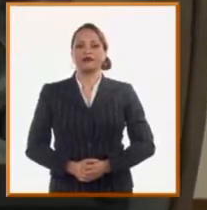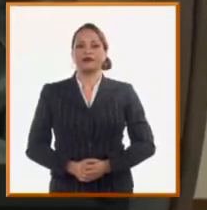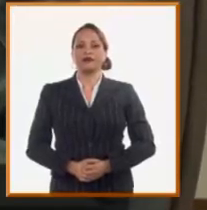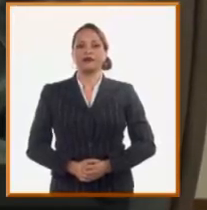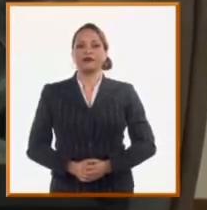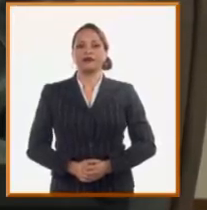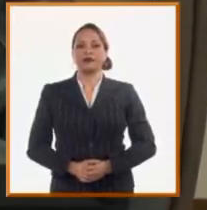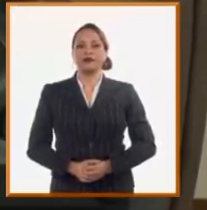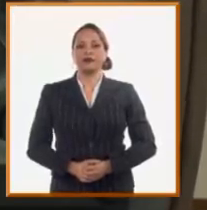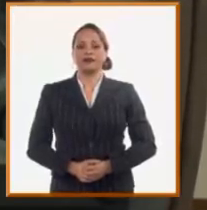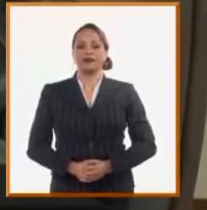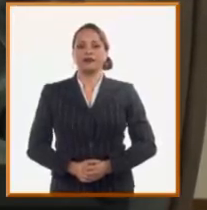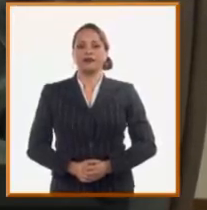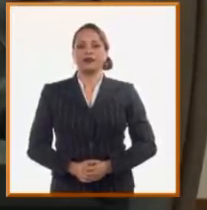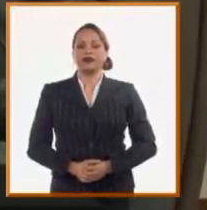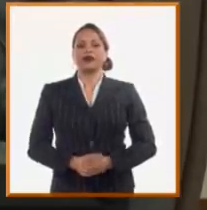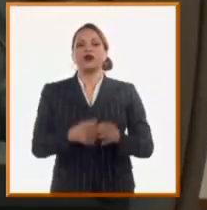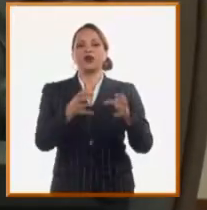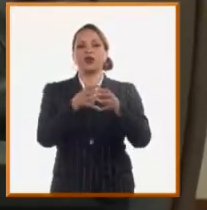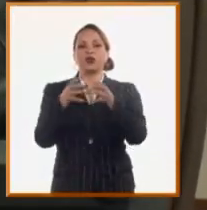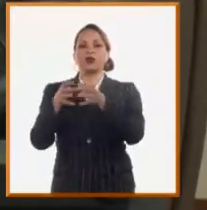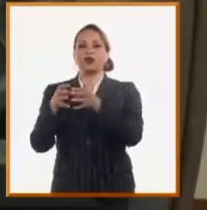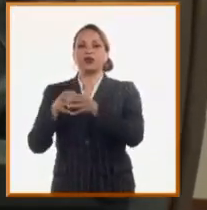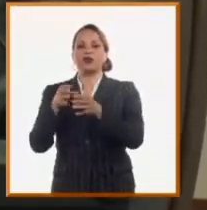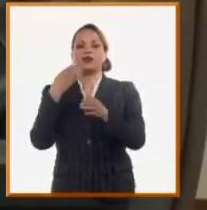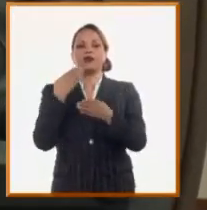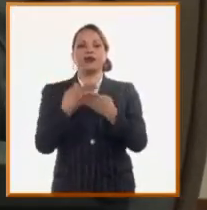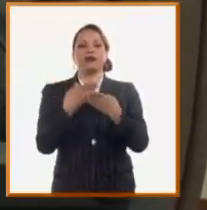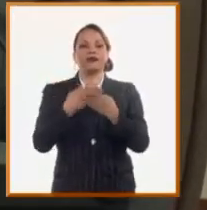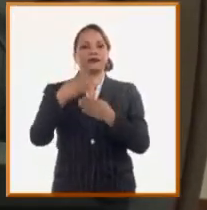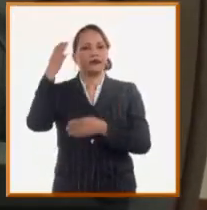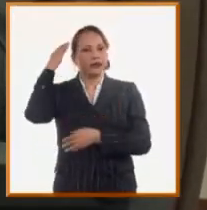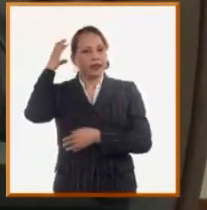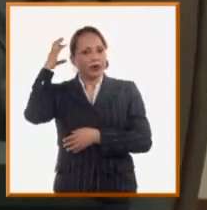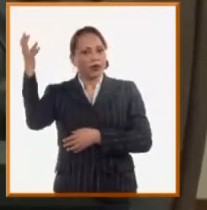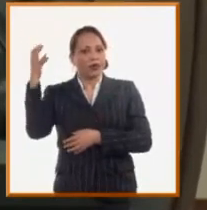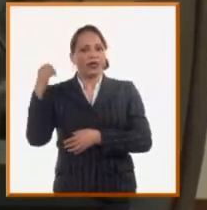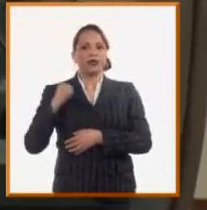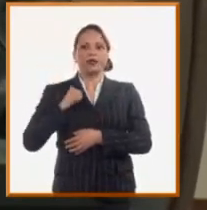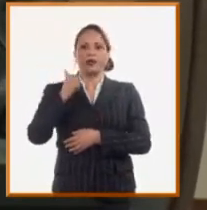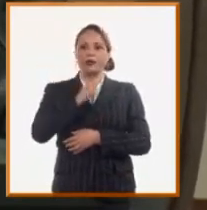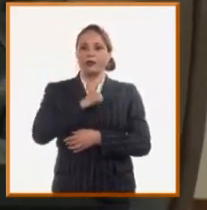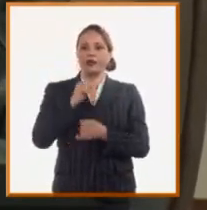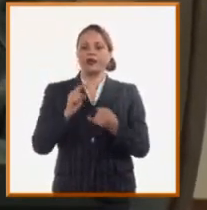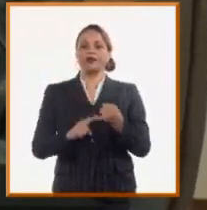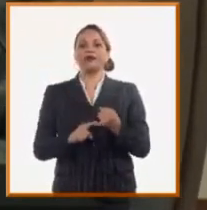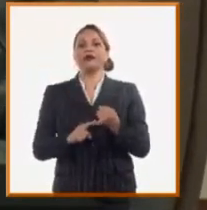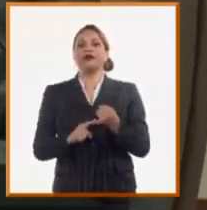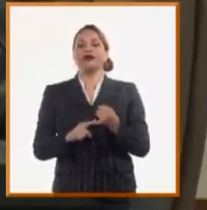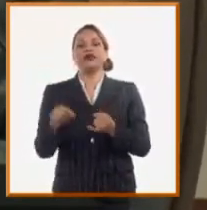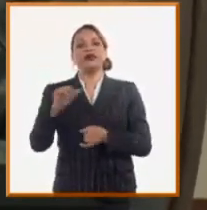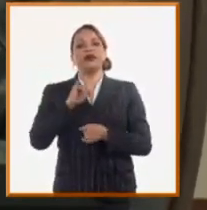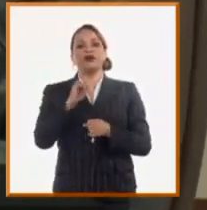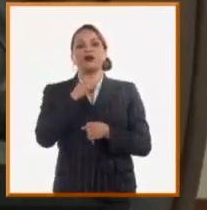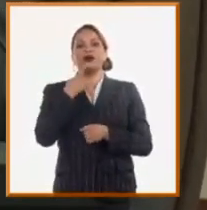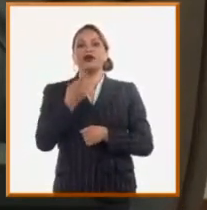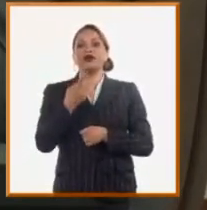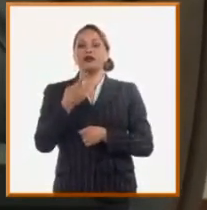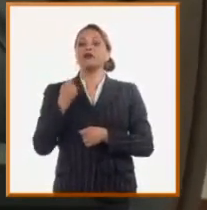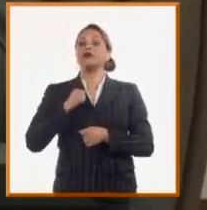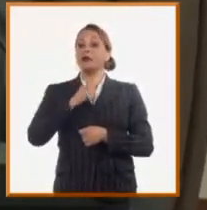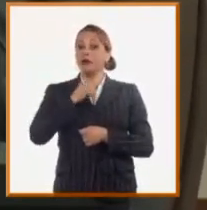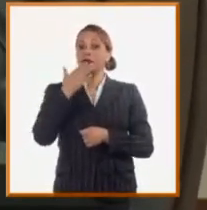¿Cuántos colectivos, cuántas empresas, incluso estatales y MIPYMES no estatales y MIPYMES estatales también, porque hay muy buenas